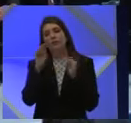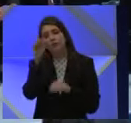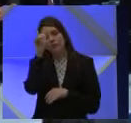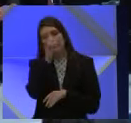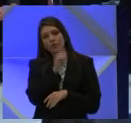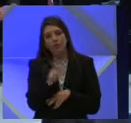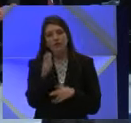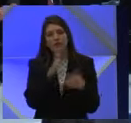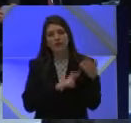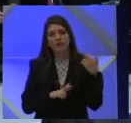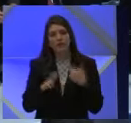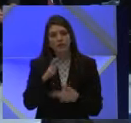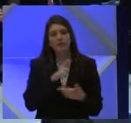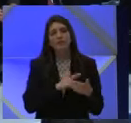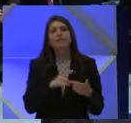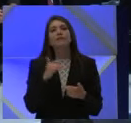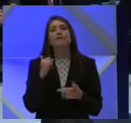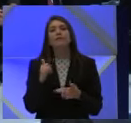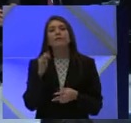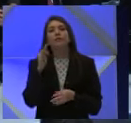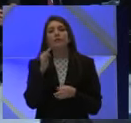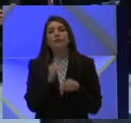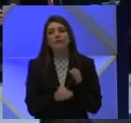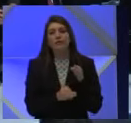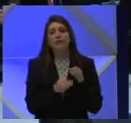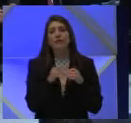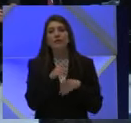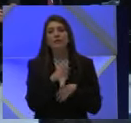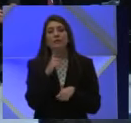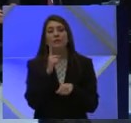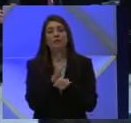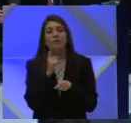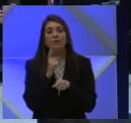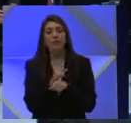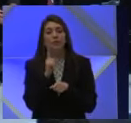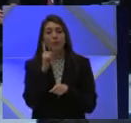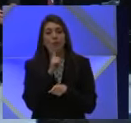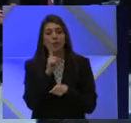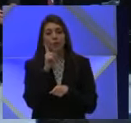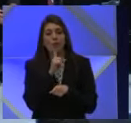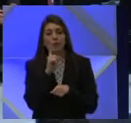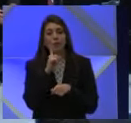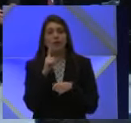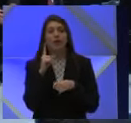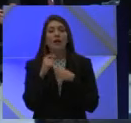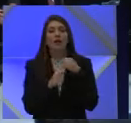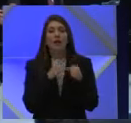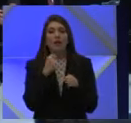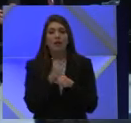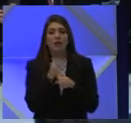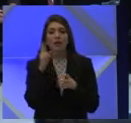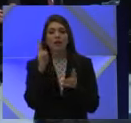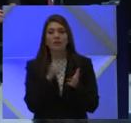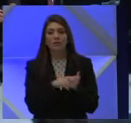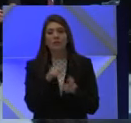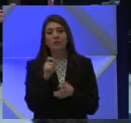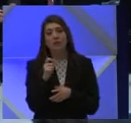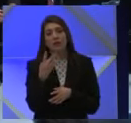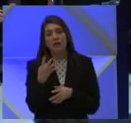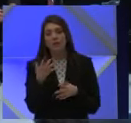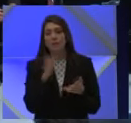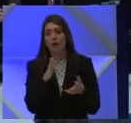llevar al fin a la primera mujer en el año 2024 según está previsto